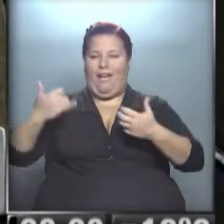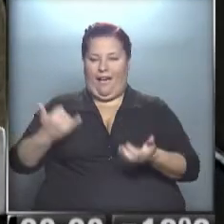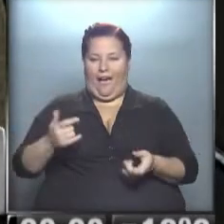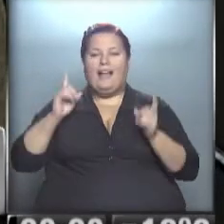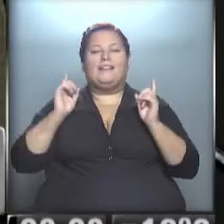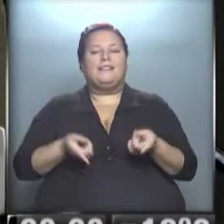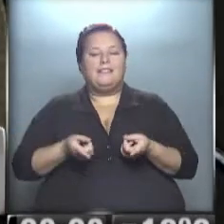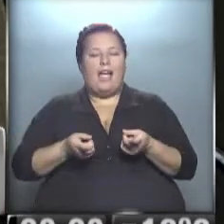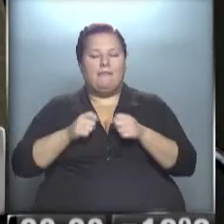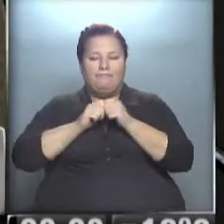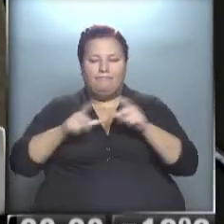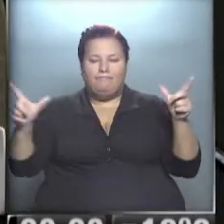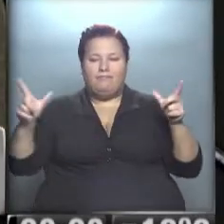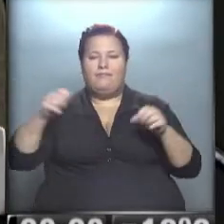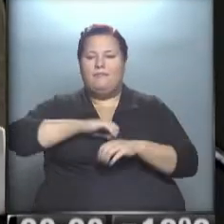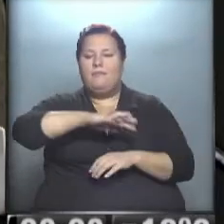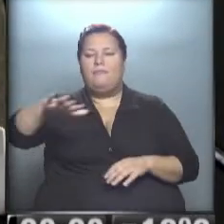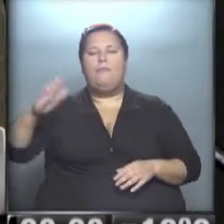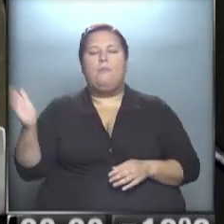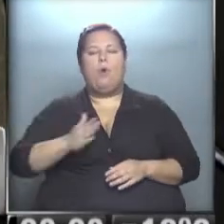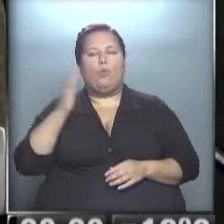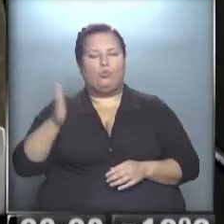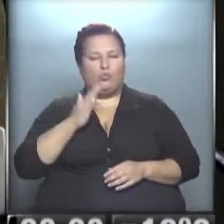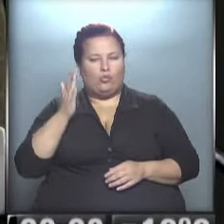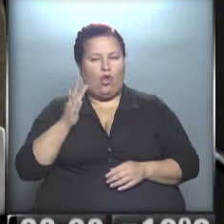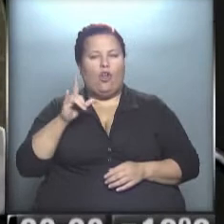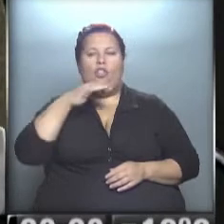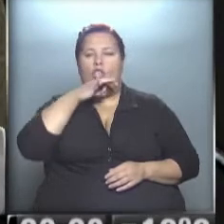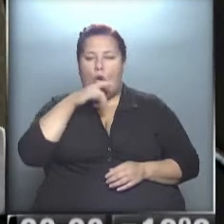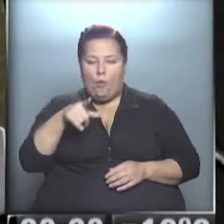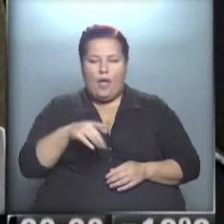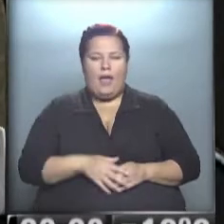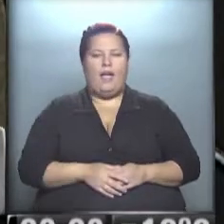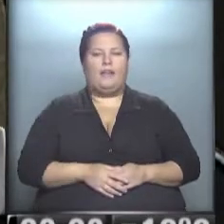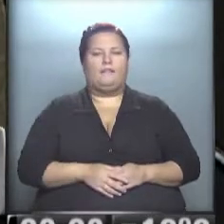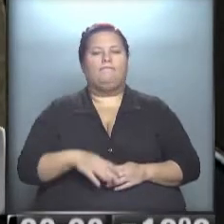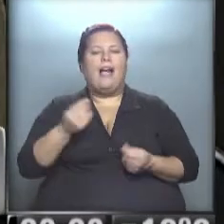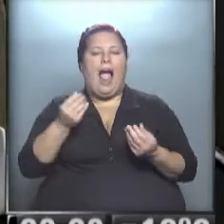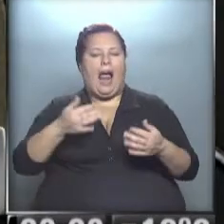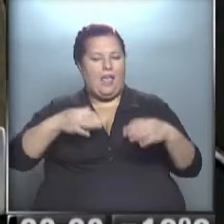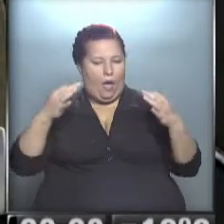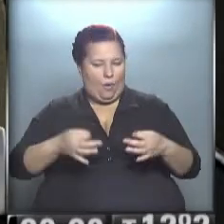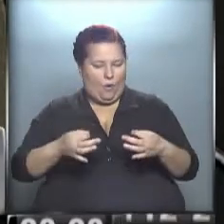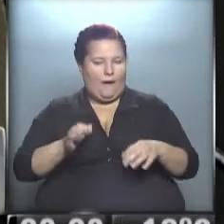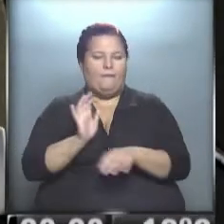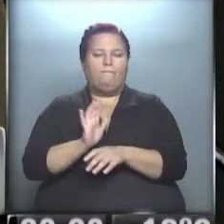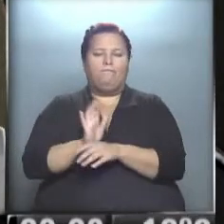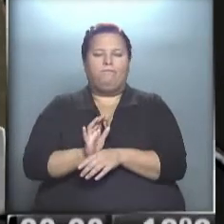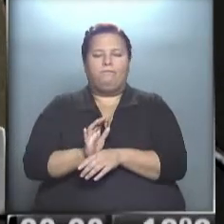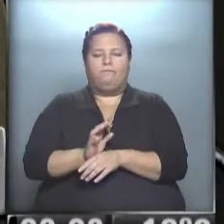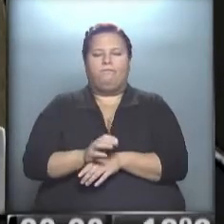también la expansión de riego para la producción ovina en alta calidad es decir hay